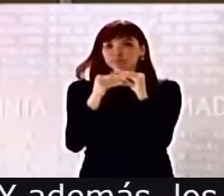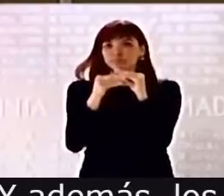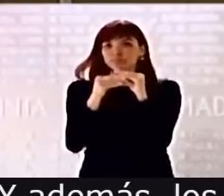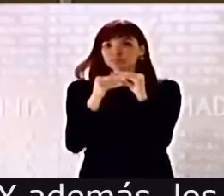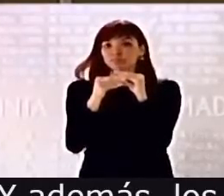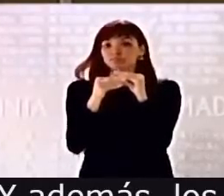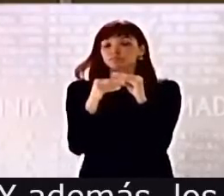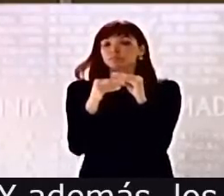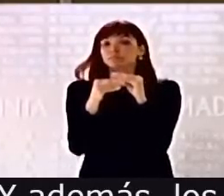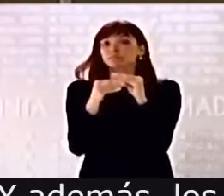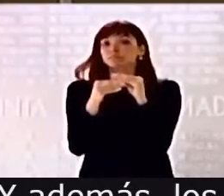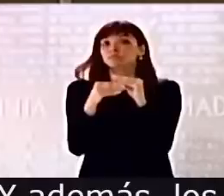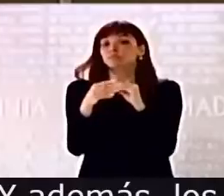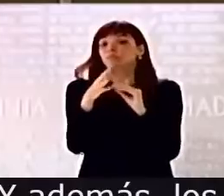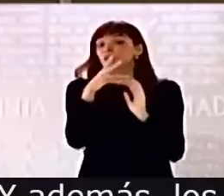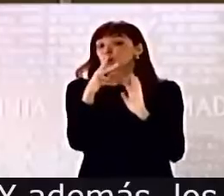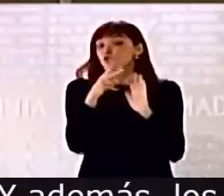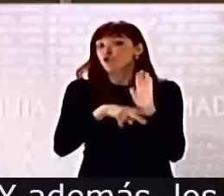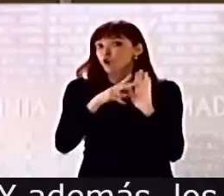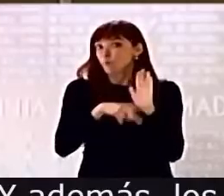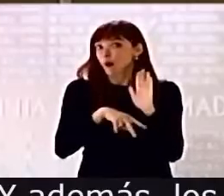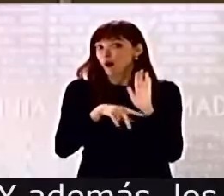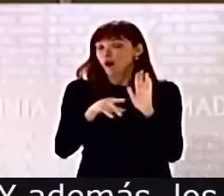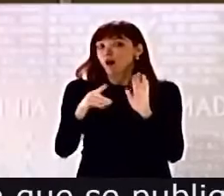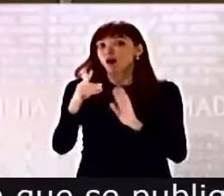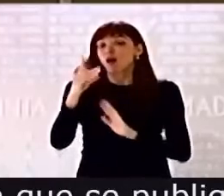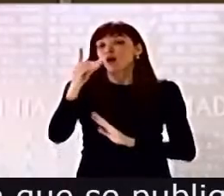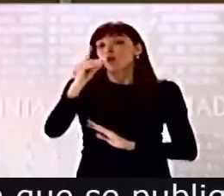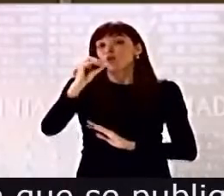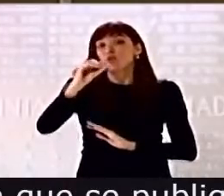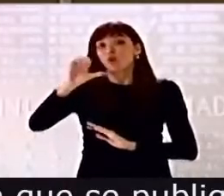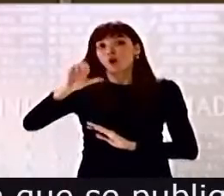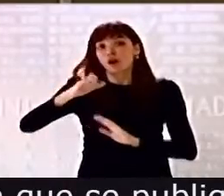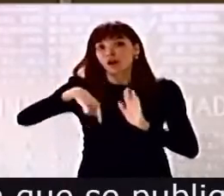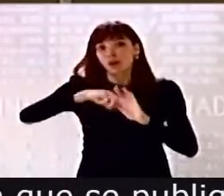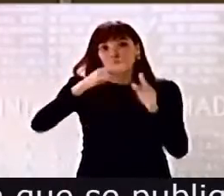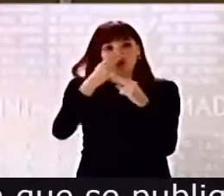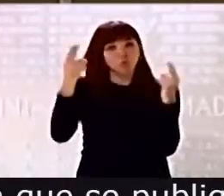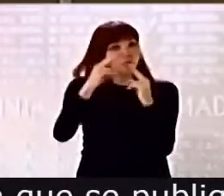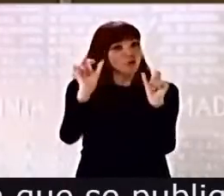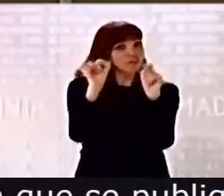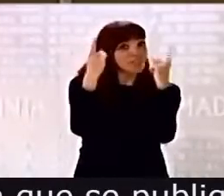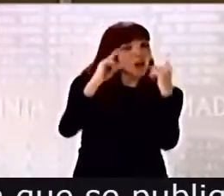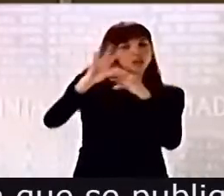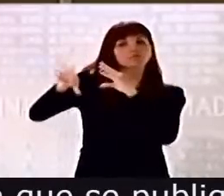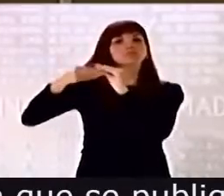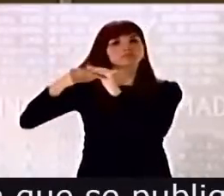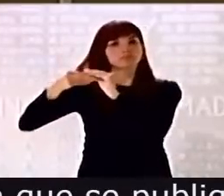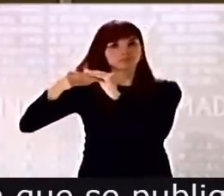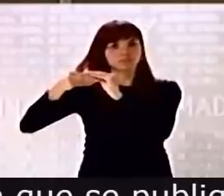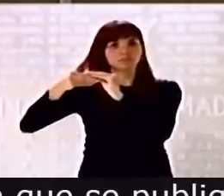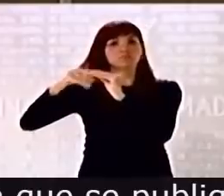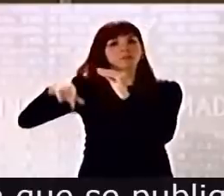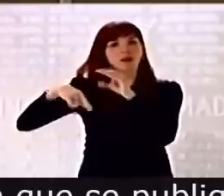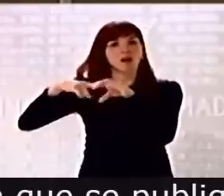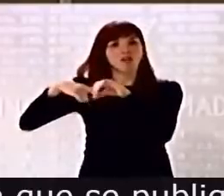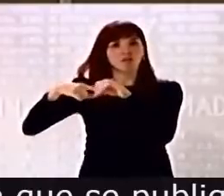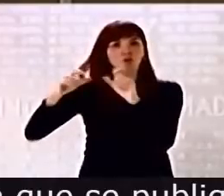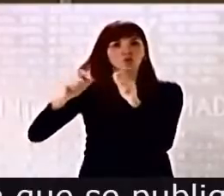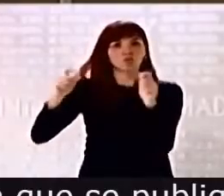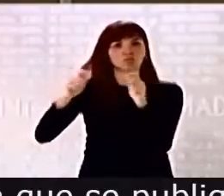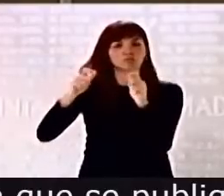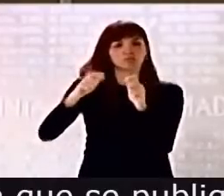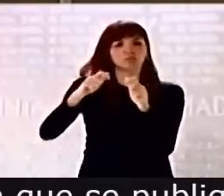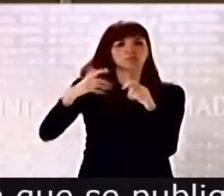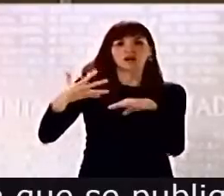a la norma que se publique en el Diario Oficial de Extremadura para que todos los extremeños y las extremeñas sepan